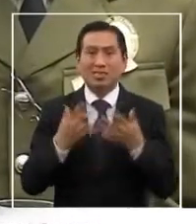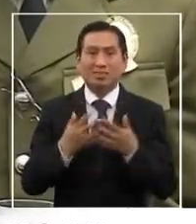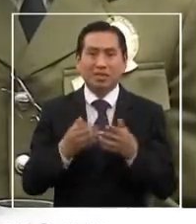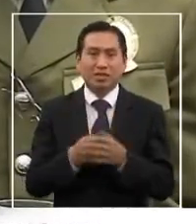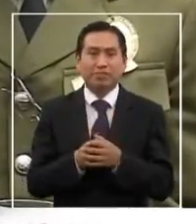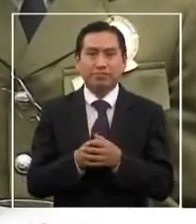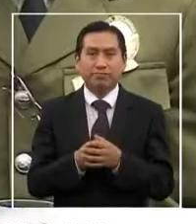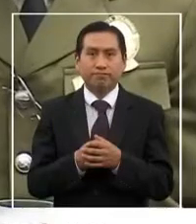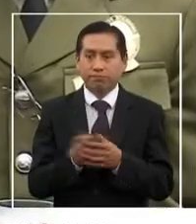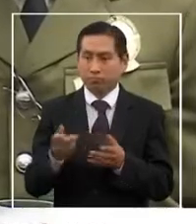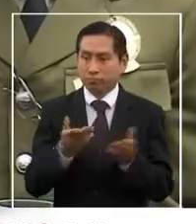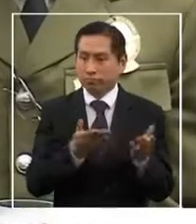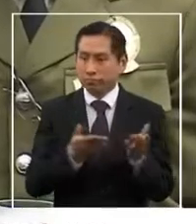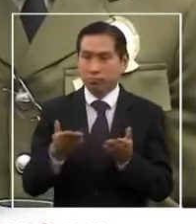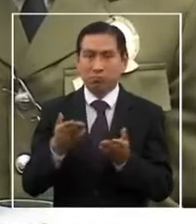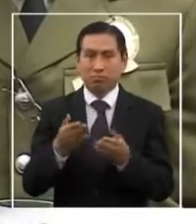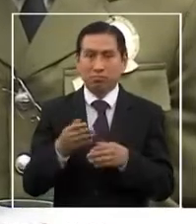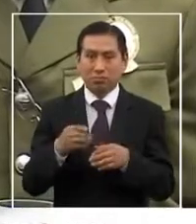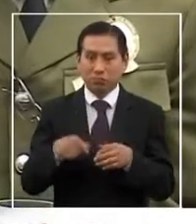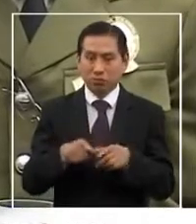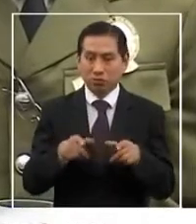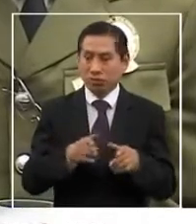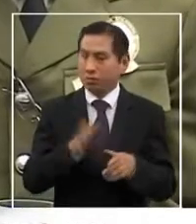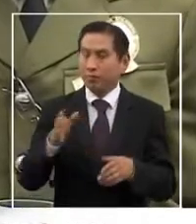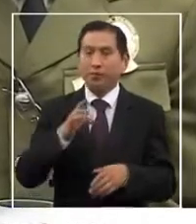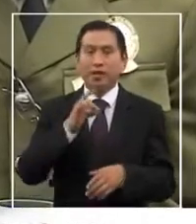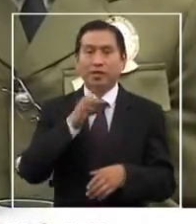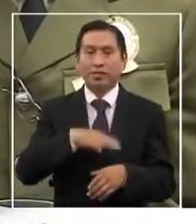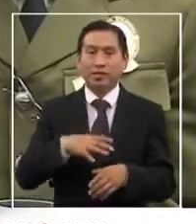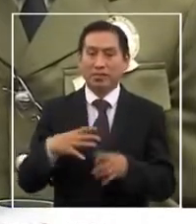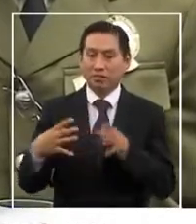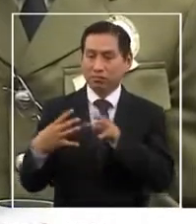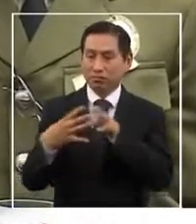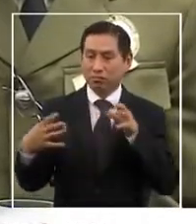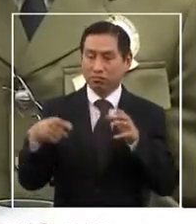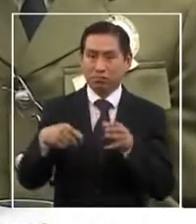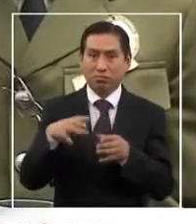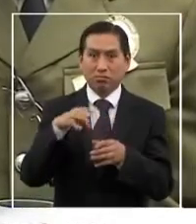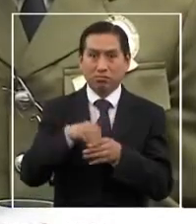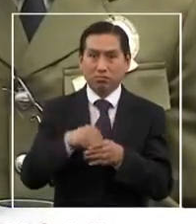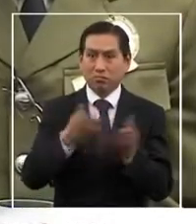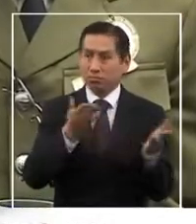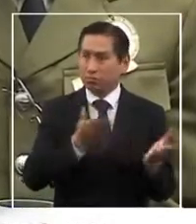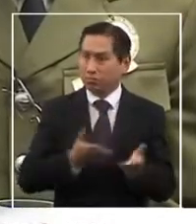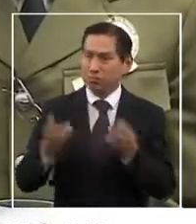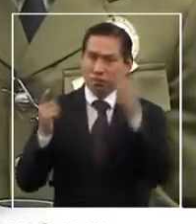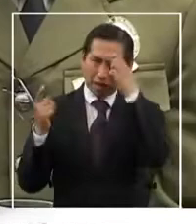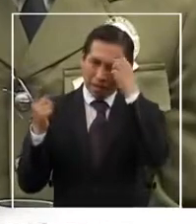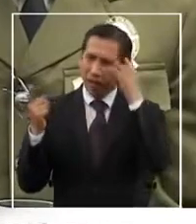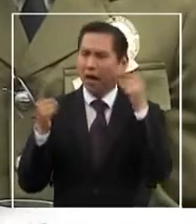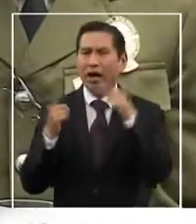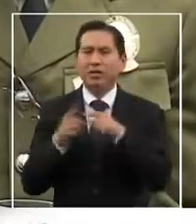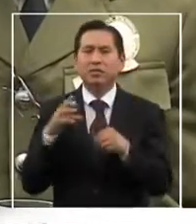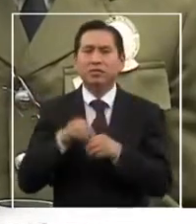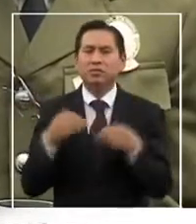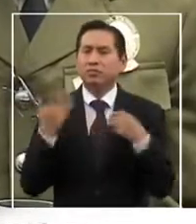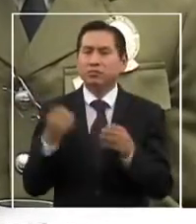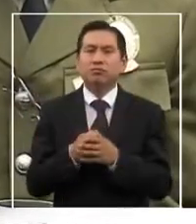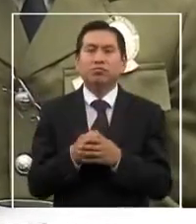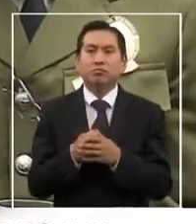Daisol, sacaban por tierra de aquí a Arica en contenedores, y los contenedores los llevaban por ruta marítima